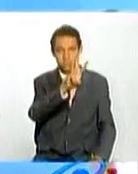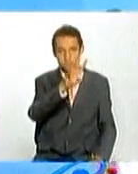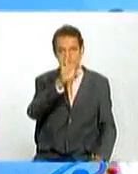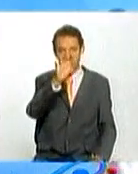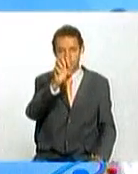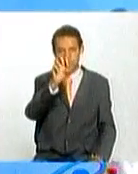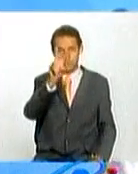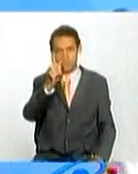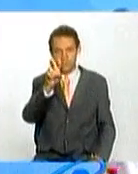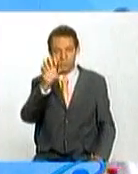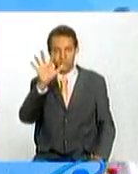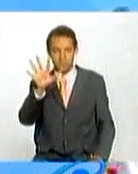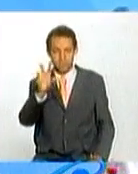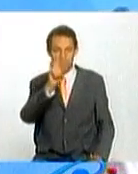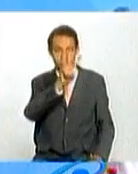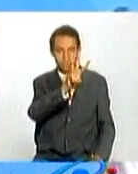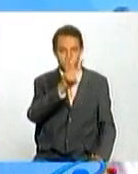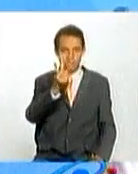330-3975,